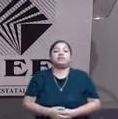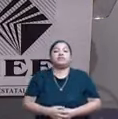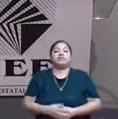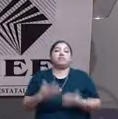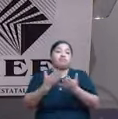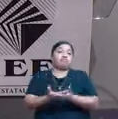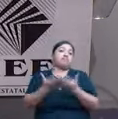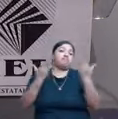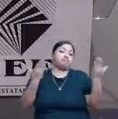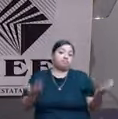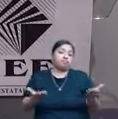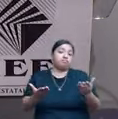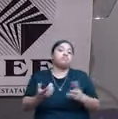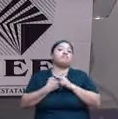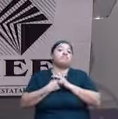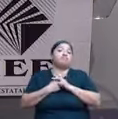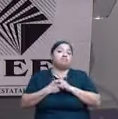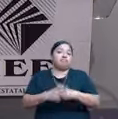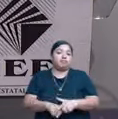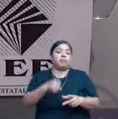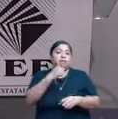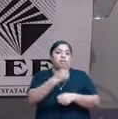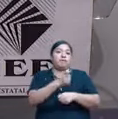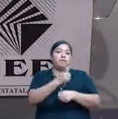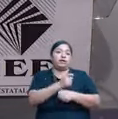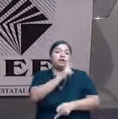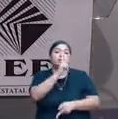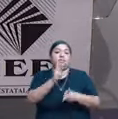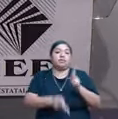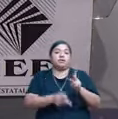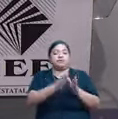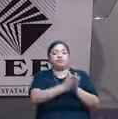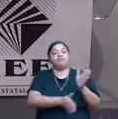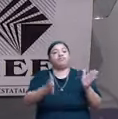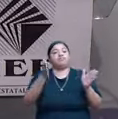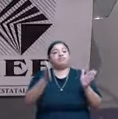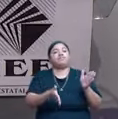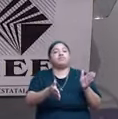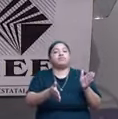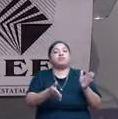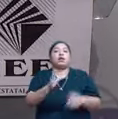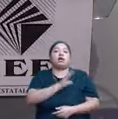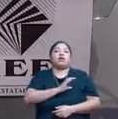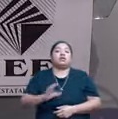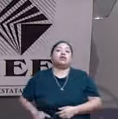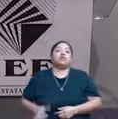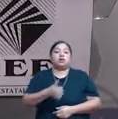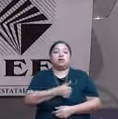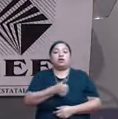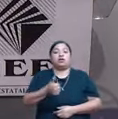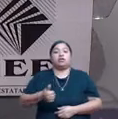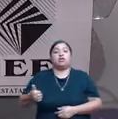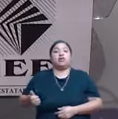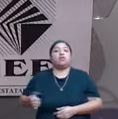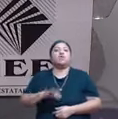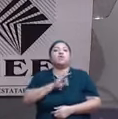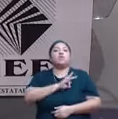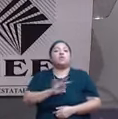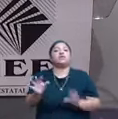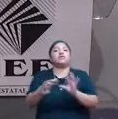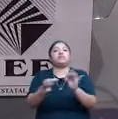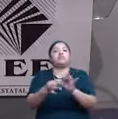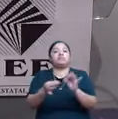A continuación, pasaremos al primer apartado, donde cada candidatura podrá emitir su mensaje de presentación hasta por